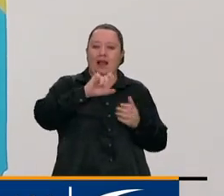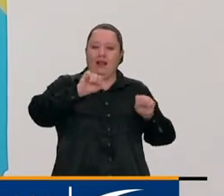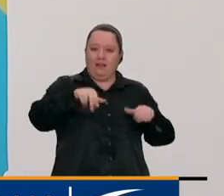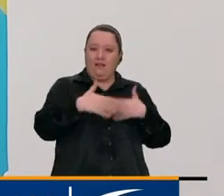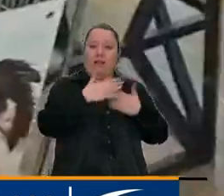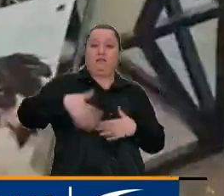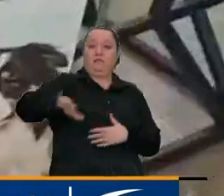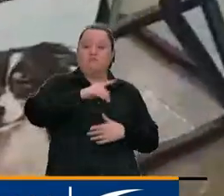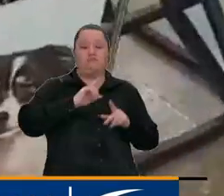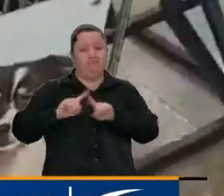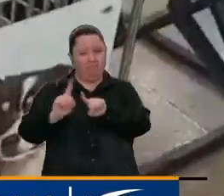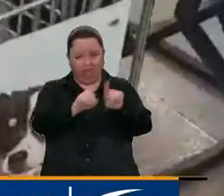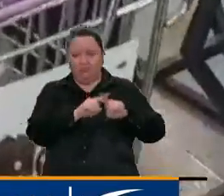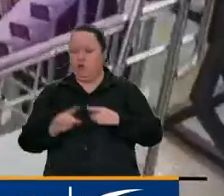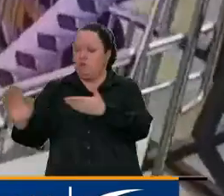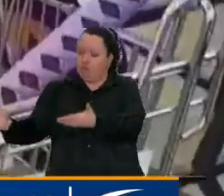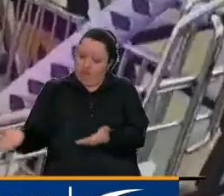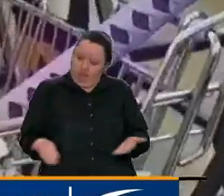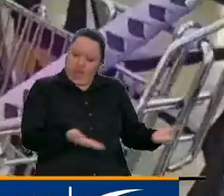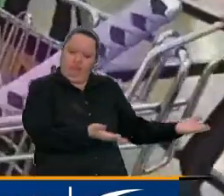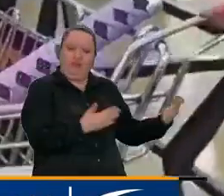nos pudieran visitar.